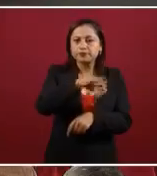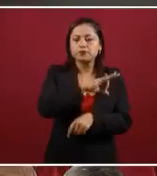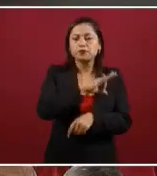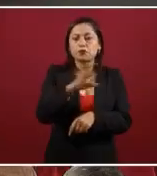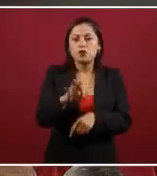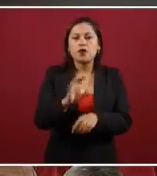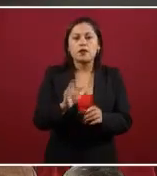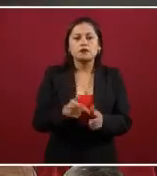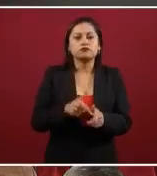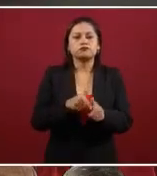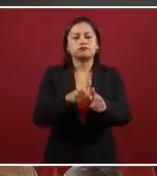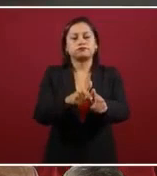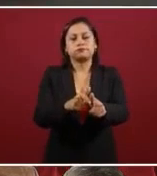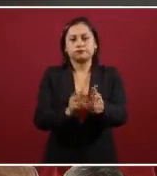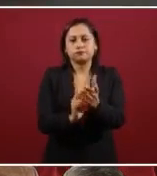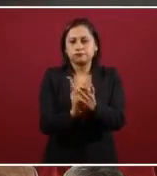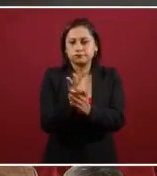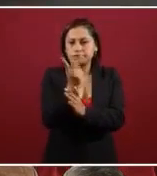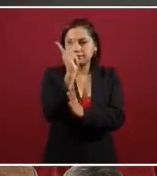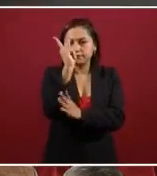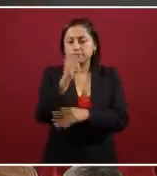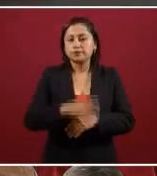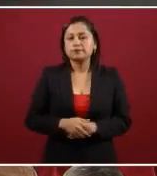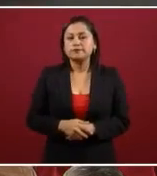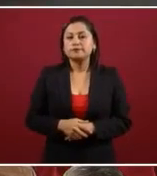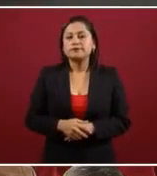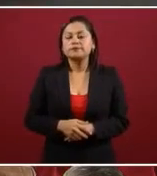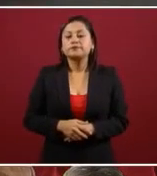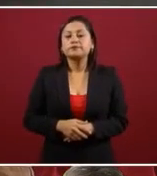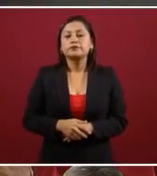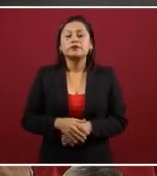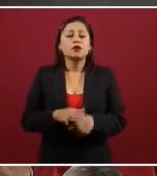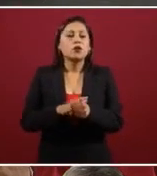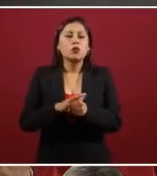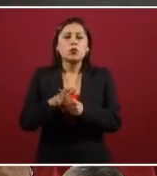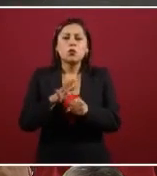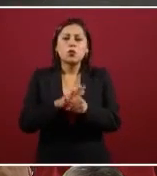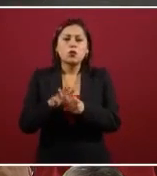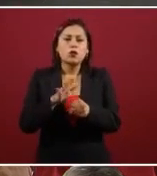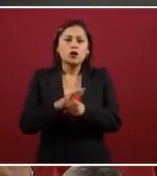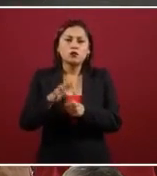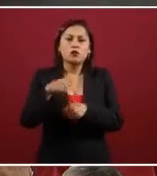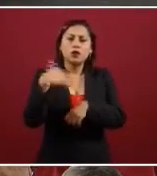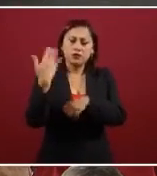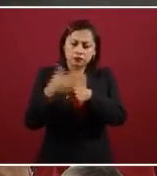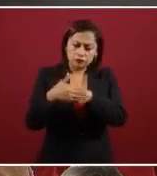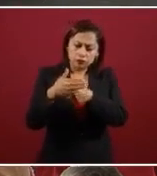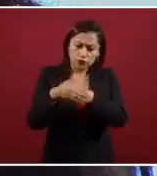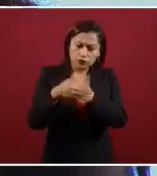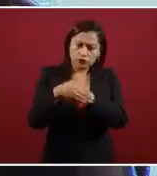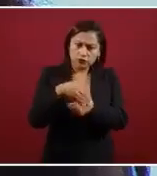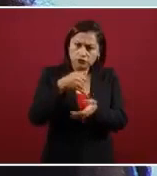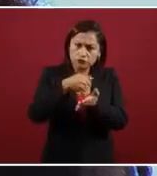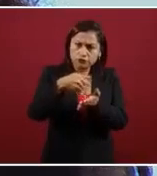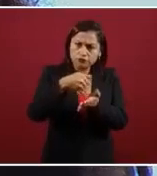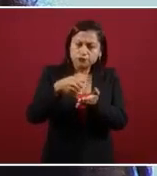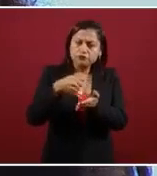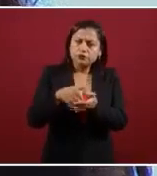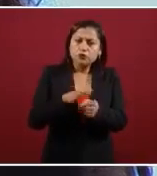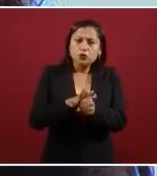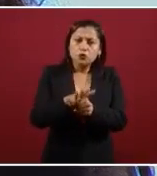¿Qué cultivos vamos a estar trabajando? Pues vamos a estar trabajando lo siguiente. En